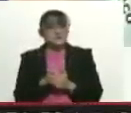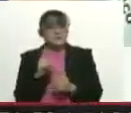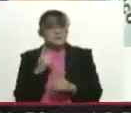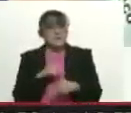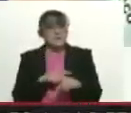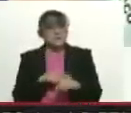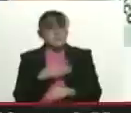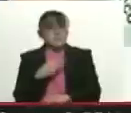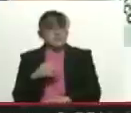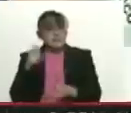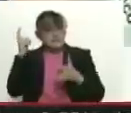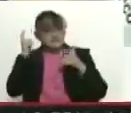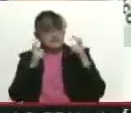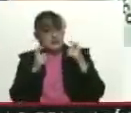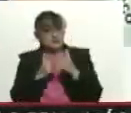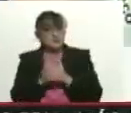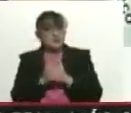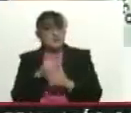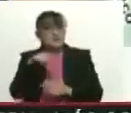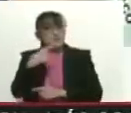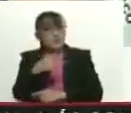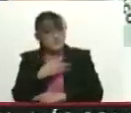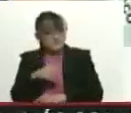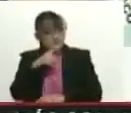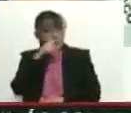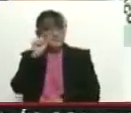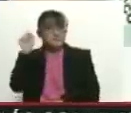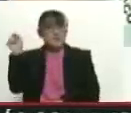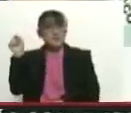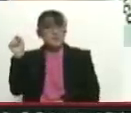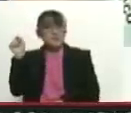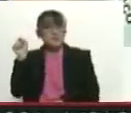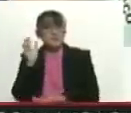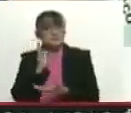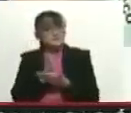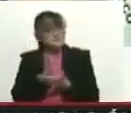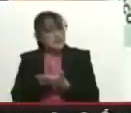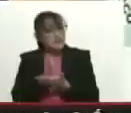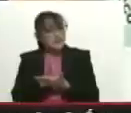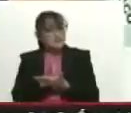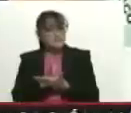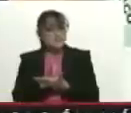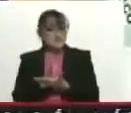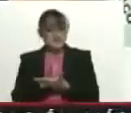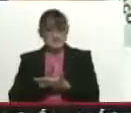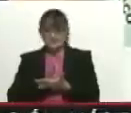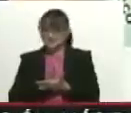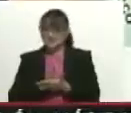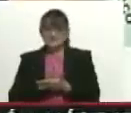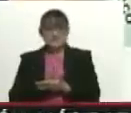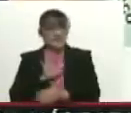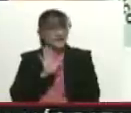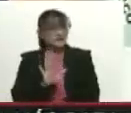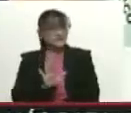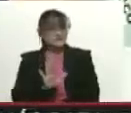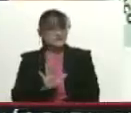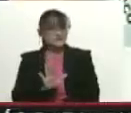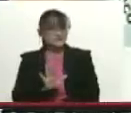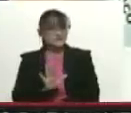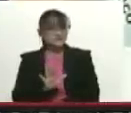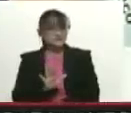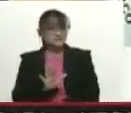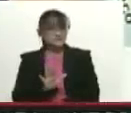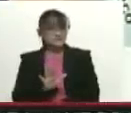al presidente Hugo Chávez, luego al presidente Nicolás Maduro. Siempre está eso latente, es algo insólito. Yo creo